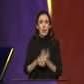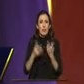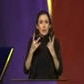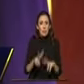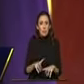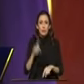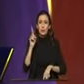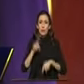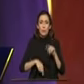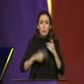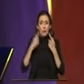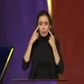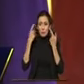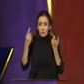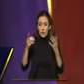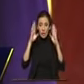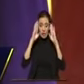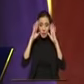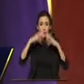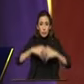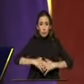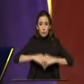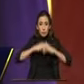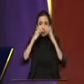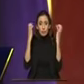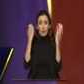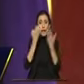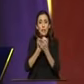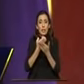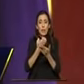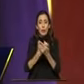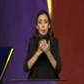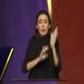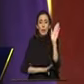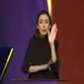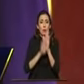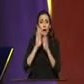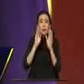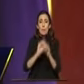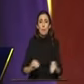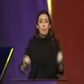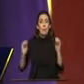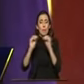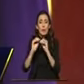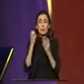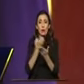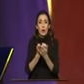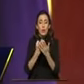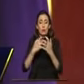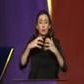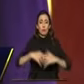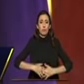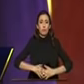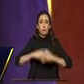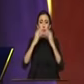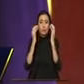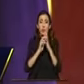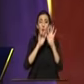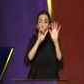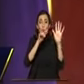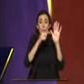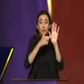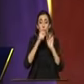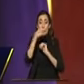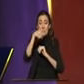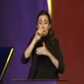además, reducir el hueco fiscal. Si no lo hacíamos, el déficit fácilmente habría llegado a los